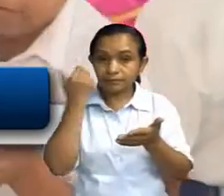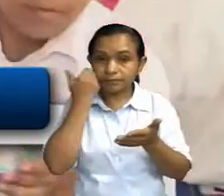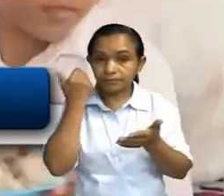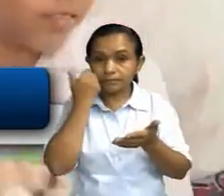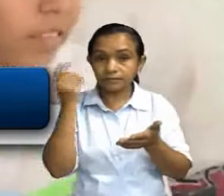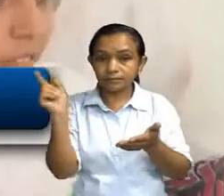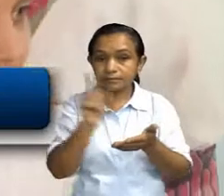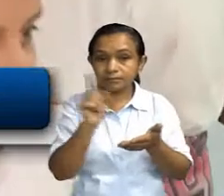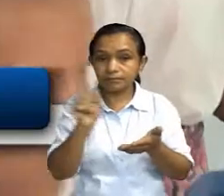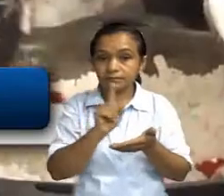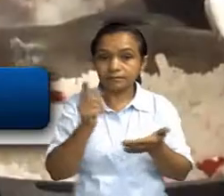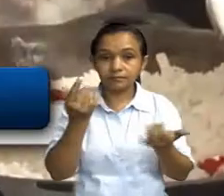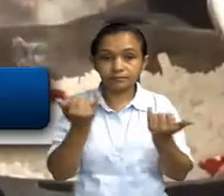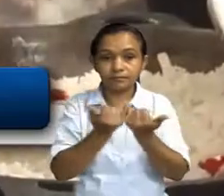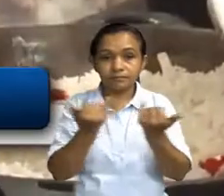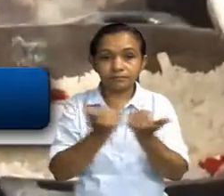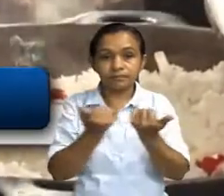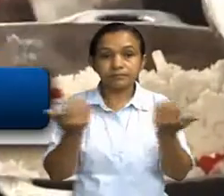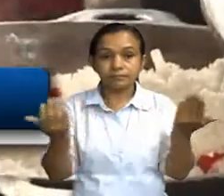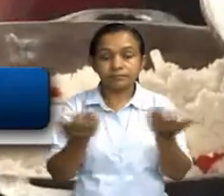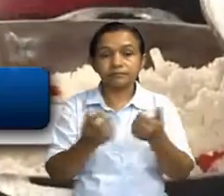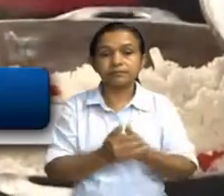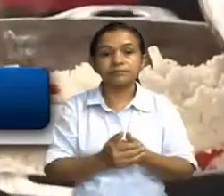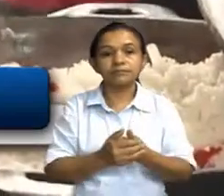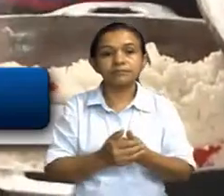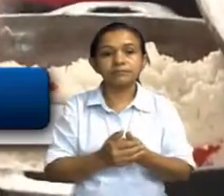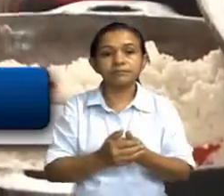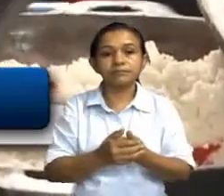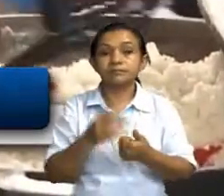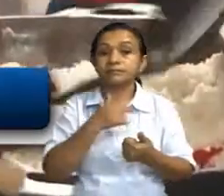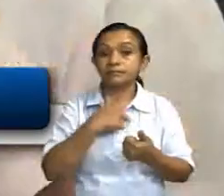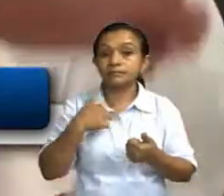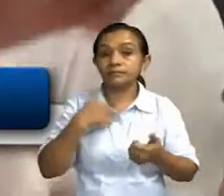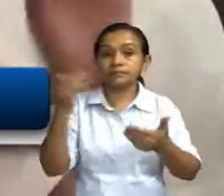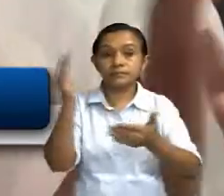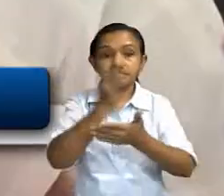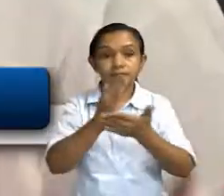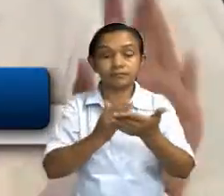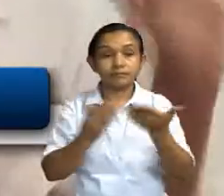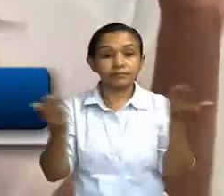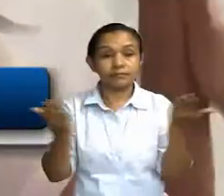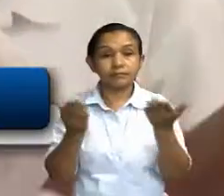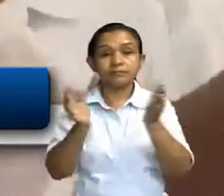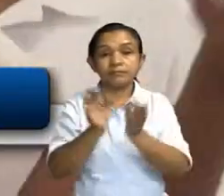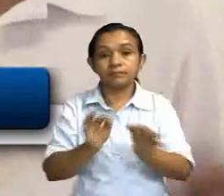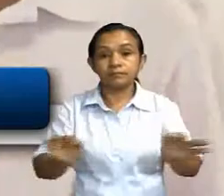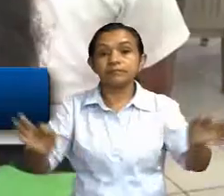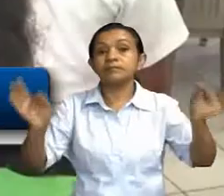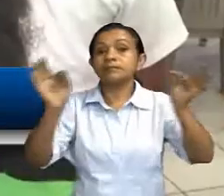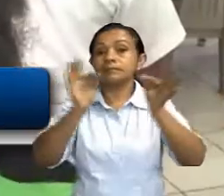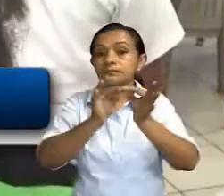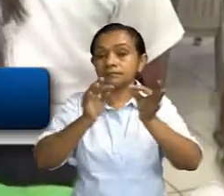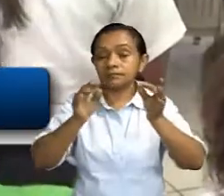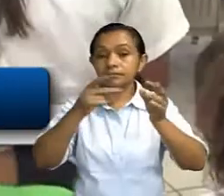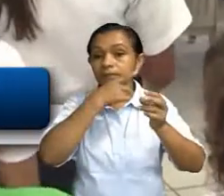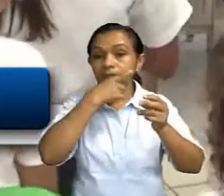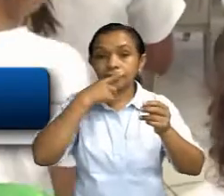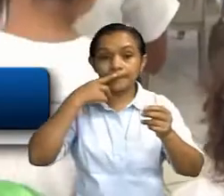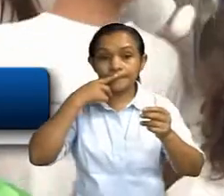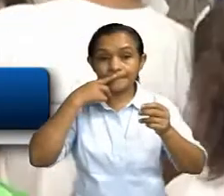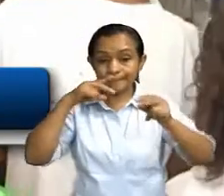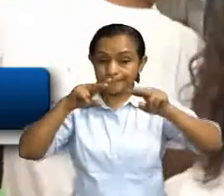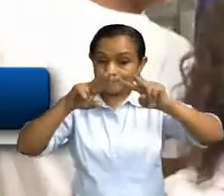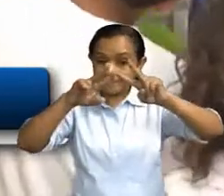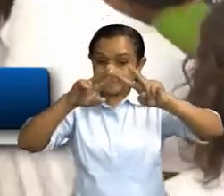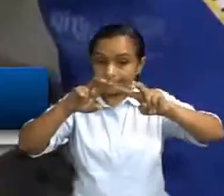a esta enfermedad, a esta patología en sí. De hecho, en algunos casos es importante la revisión, que el padre tenga